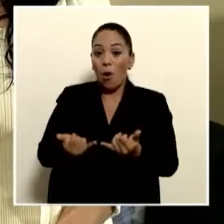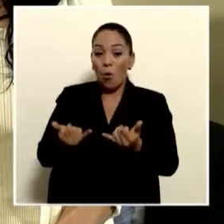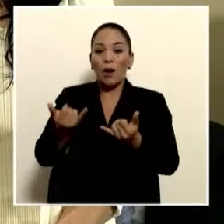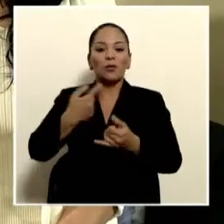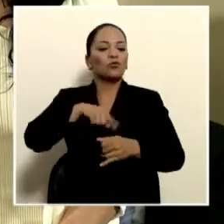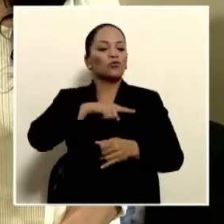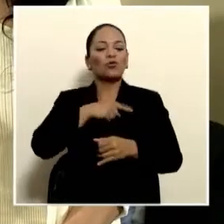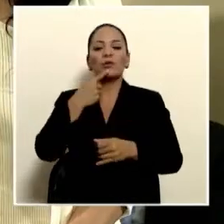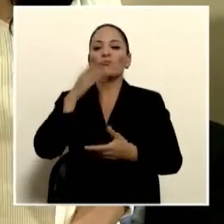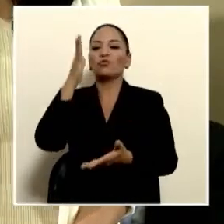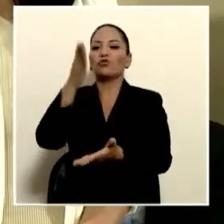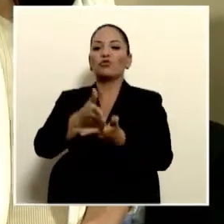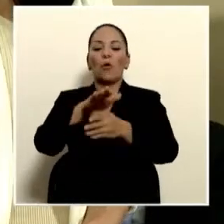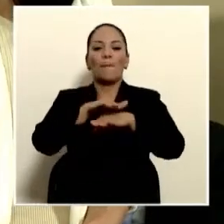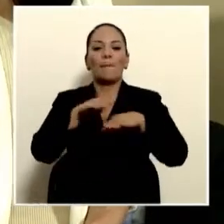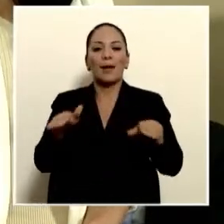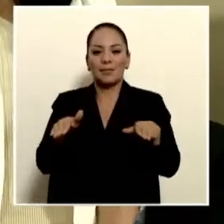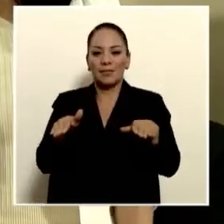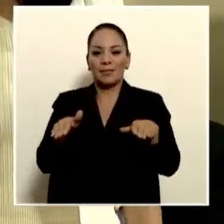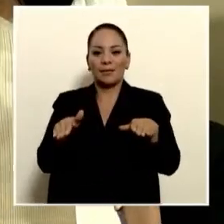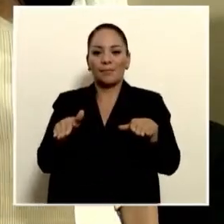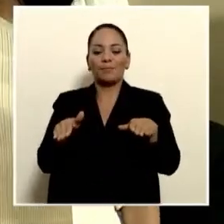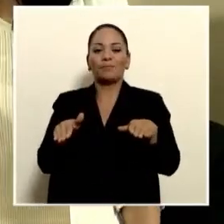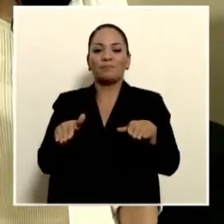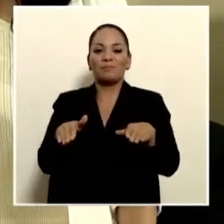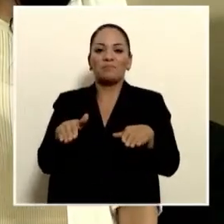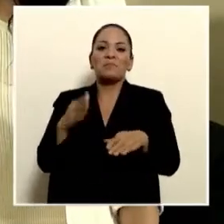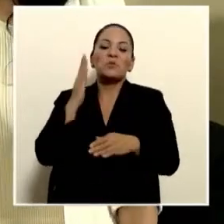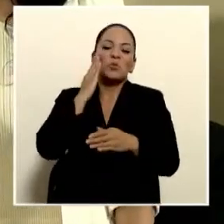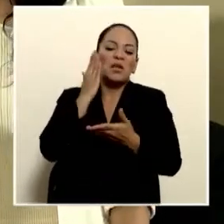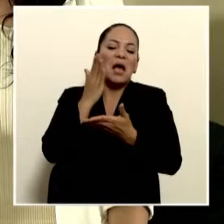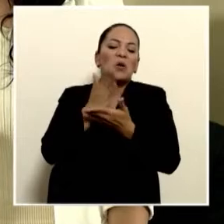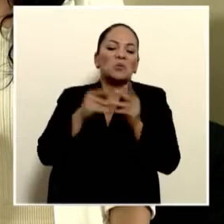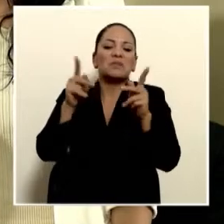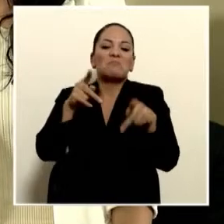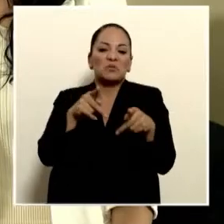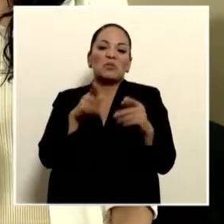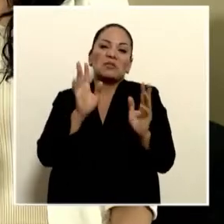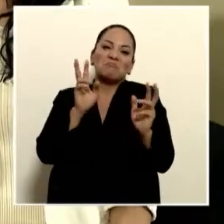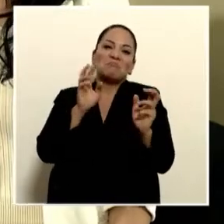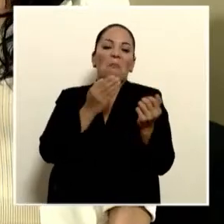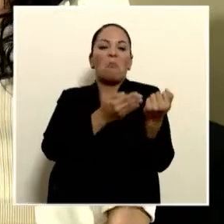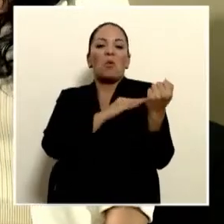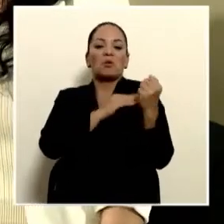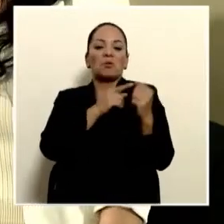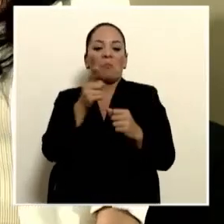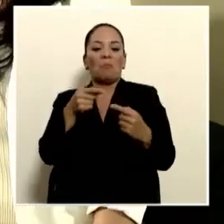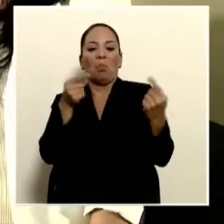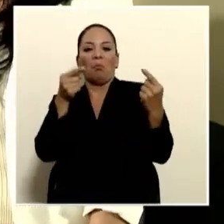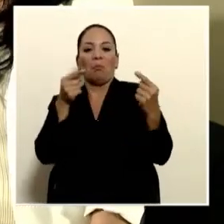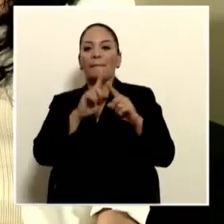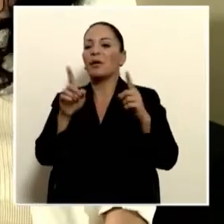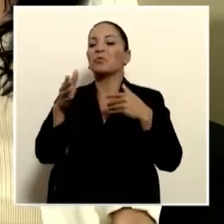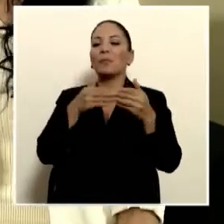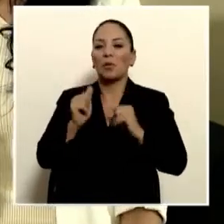pública, yo me imagino que mucha gente, no mucha, unos pocos poderosos se van a oponer, pero muy